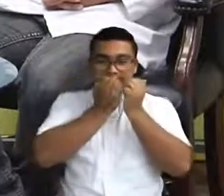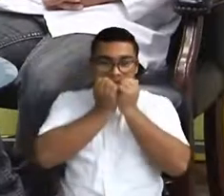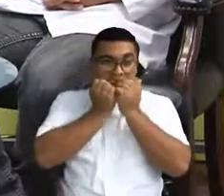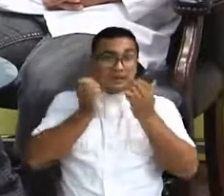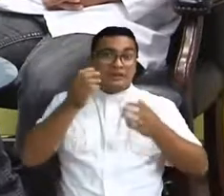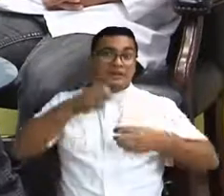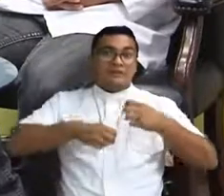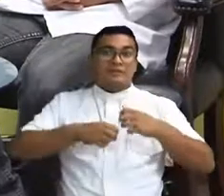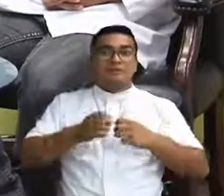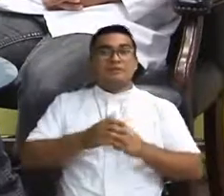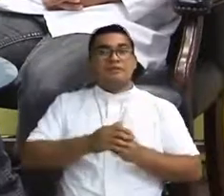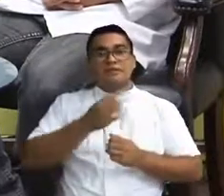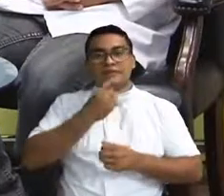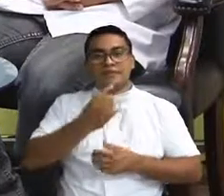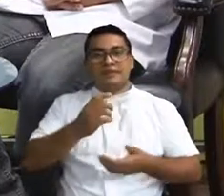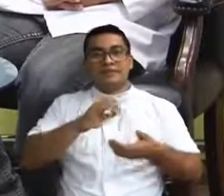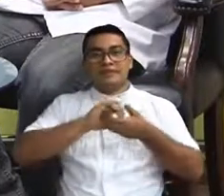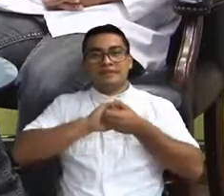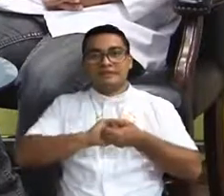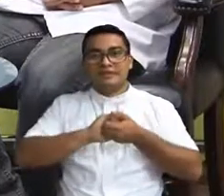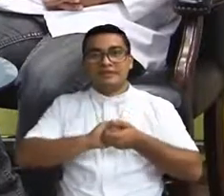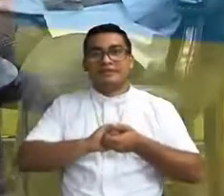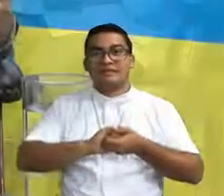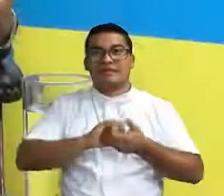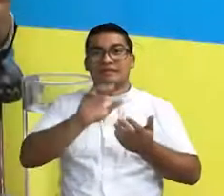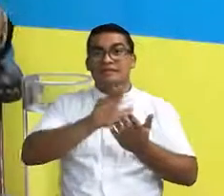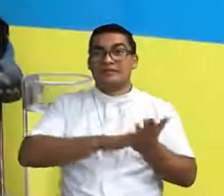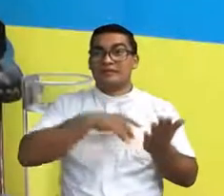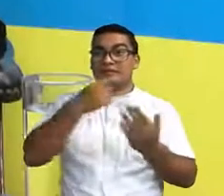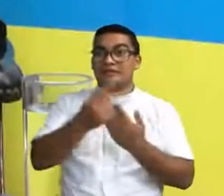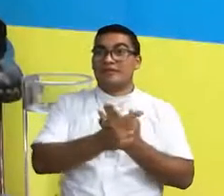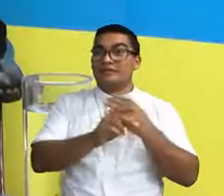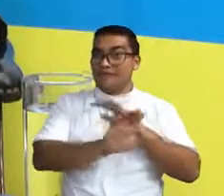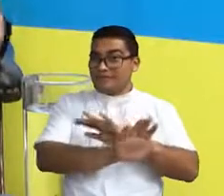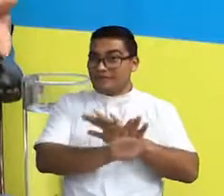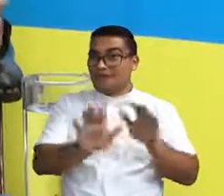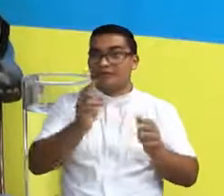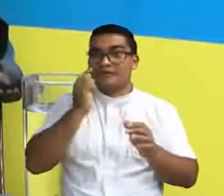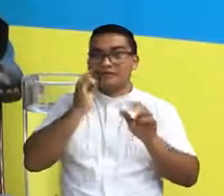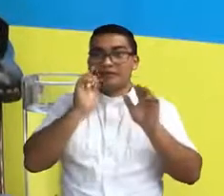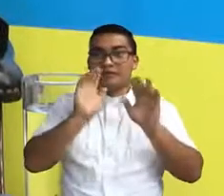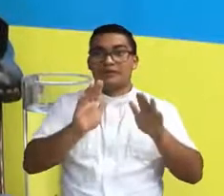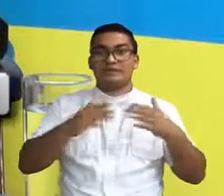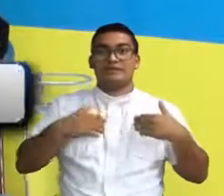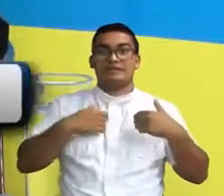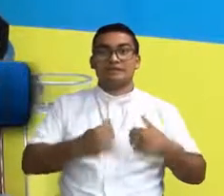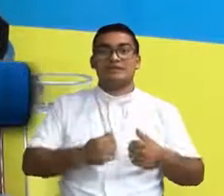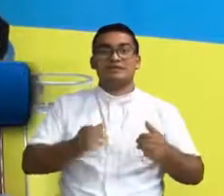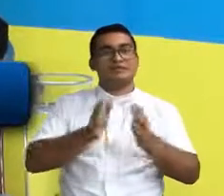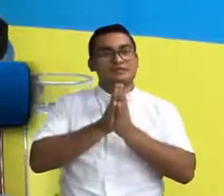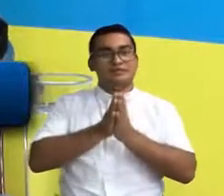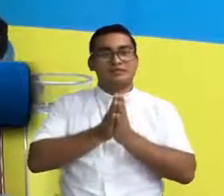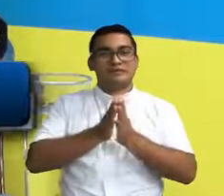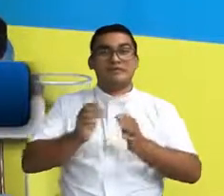ansiedad. Con esto hemos llegado al final de nuestro programa Prevenir es Salud. Amigo televidente, le invitamos a que nos